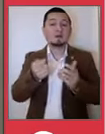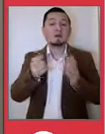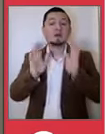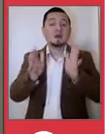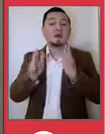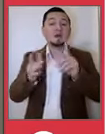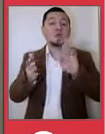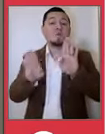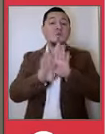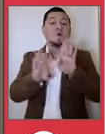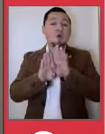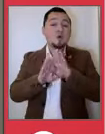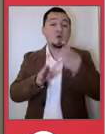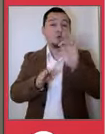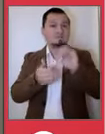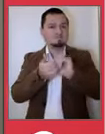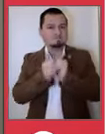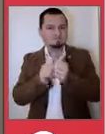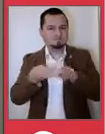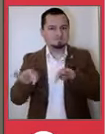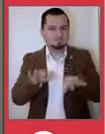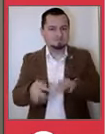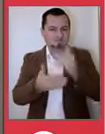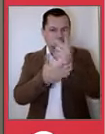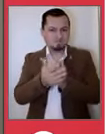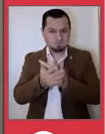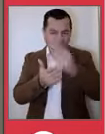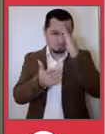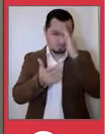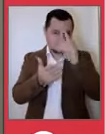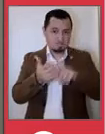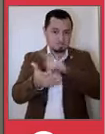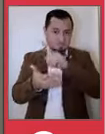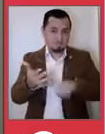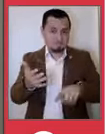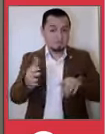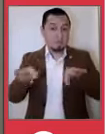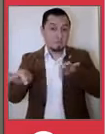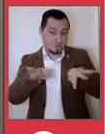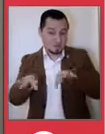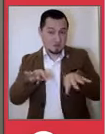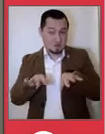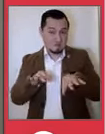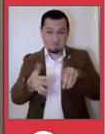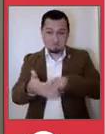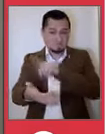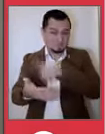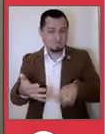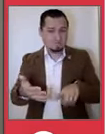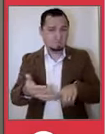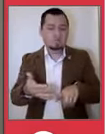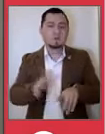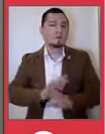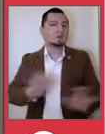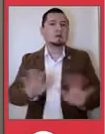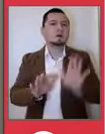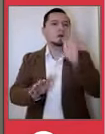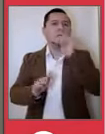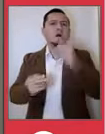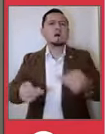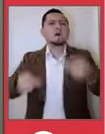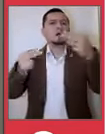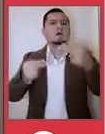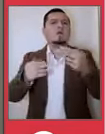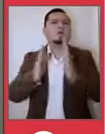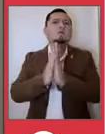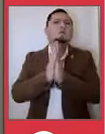de que si hubiéramos avanzado o plantearemos cancelar las actividades laborales estaríamos lastimando a la economía